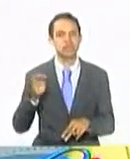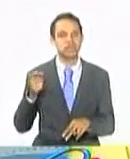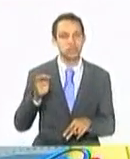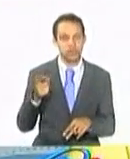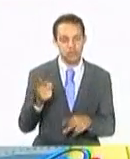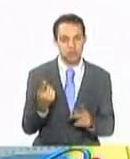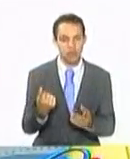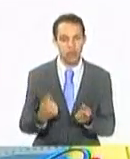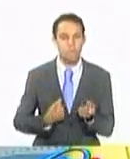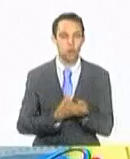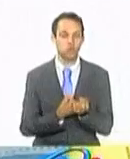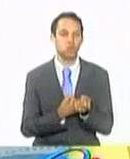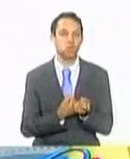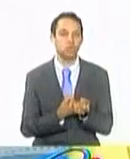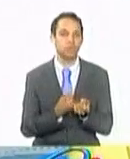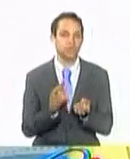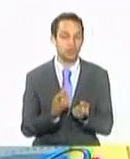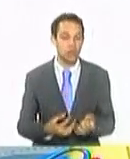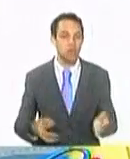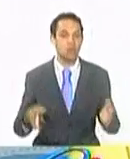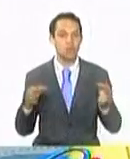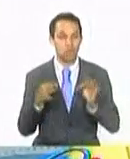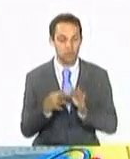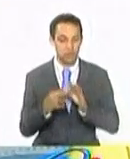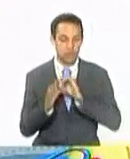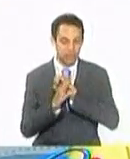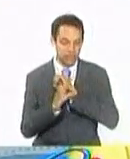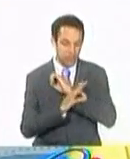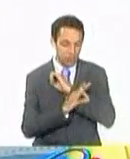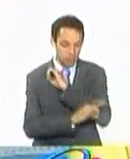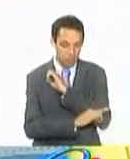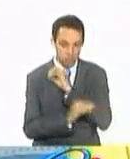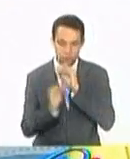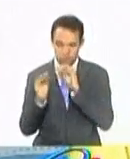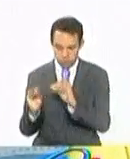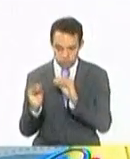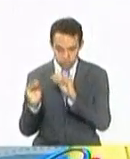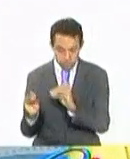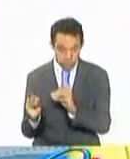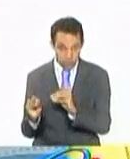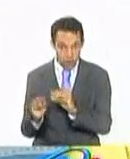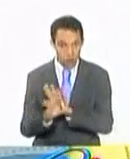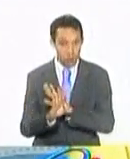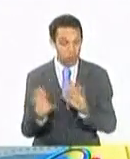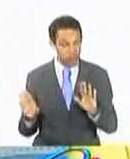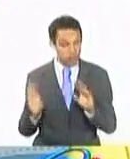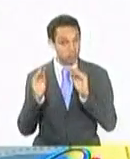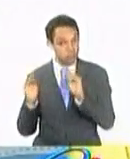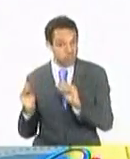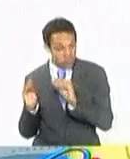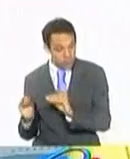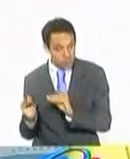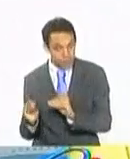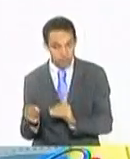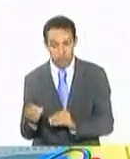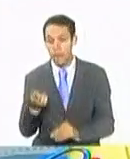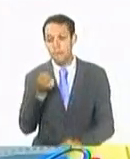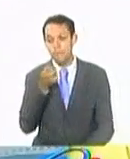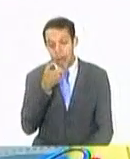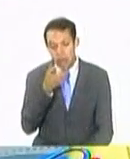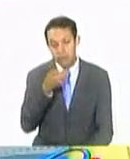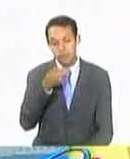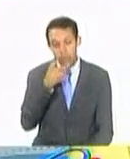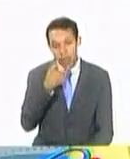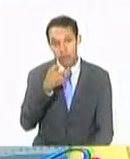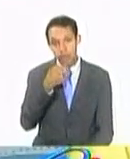un apoyo muy importante desde la psicoterapia y no es únicamente darles medicamentos porque muchas